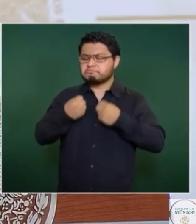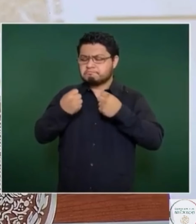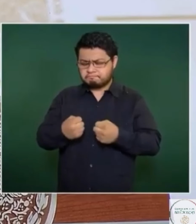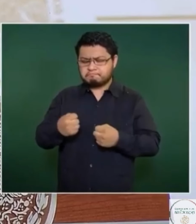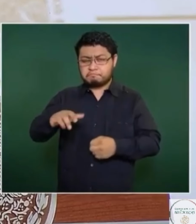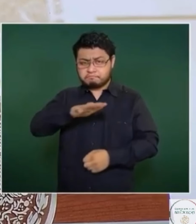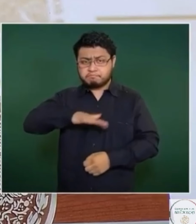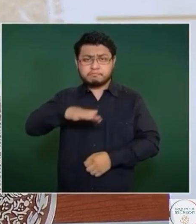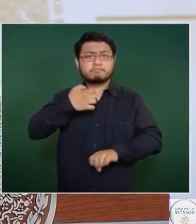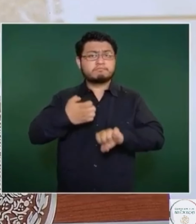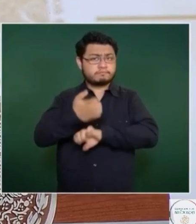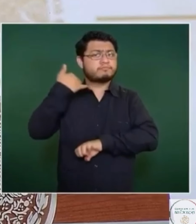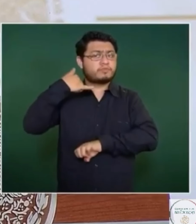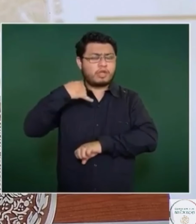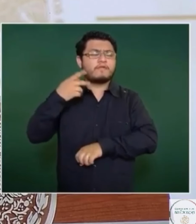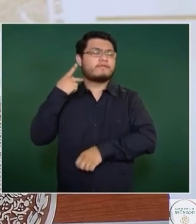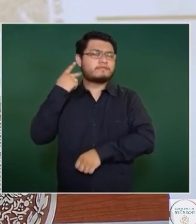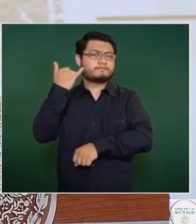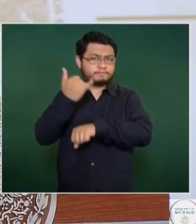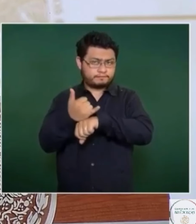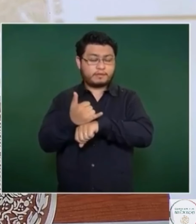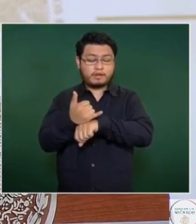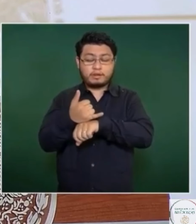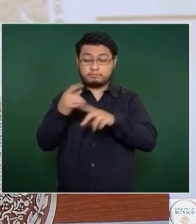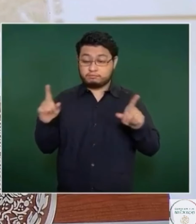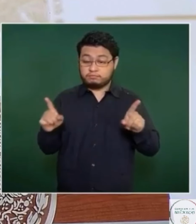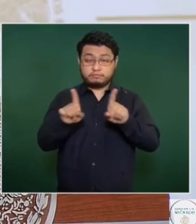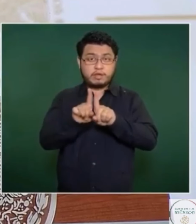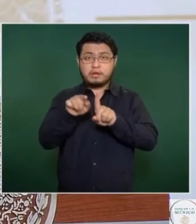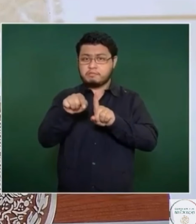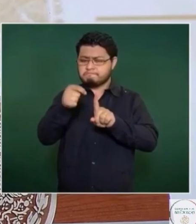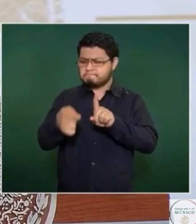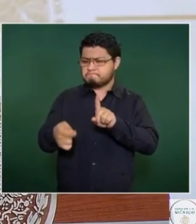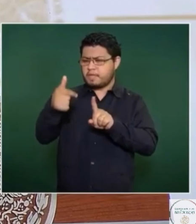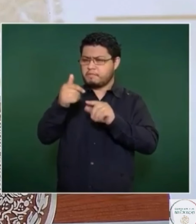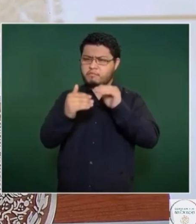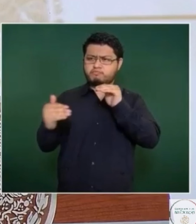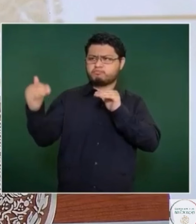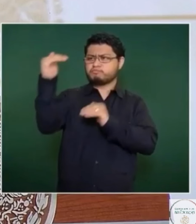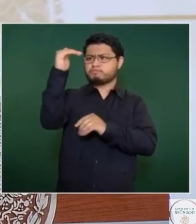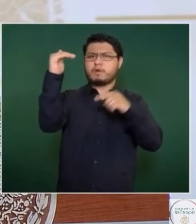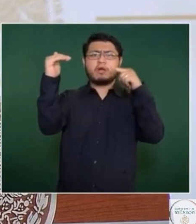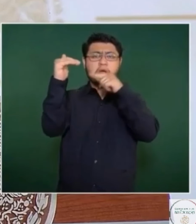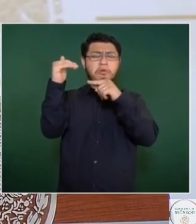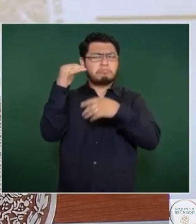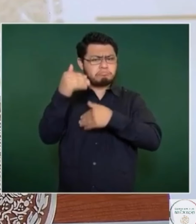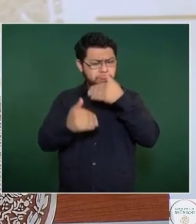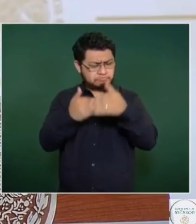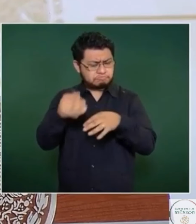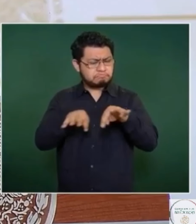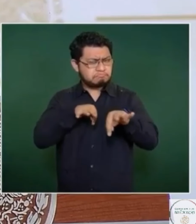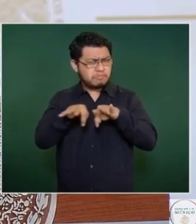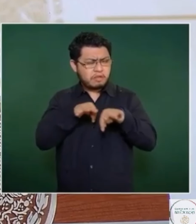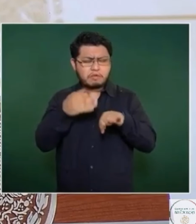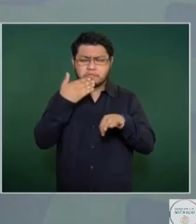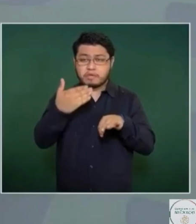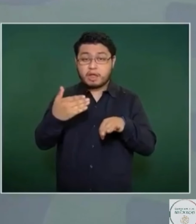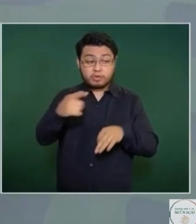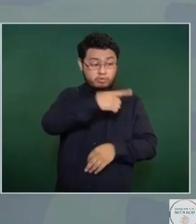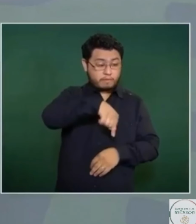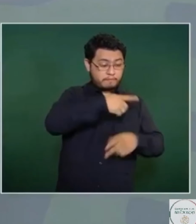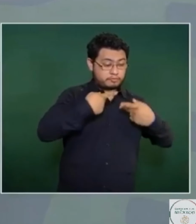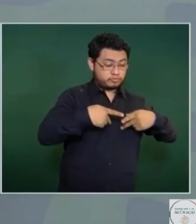la Fiscalía General del Estado ocupan el primer lugar tanto en el índice de desempeño efectivo como en el índice de confianza de la